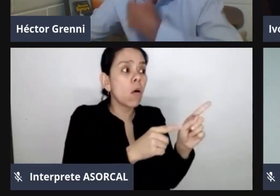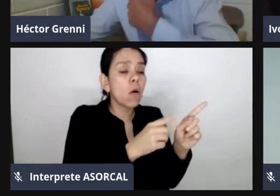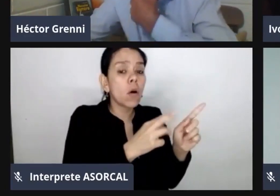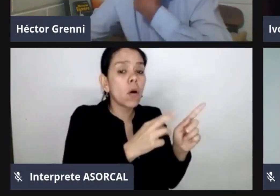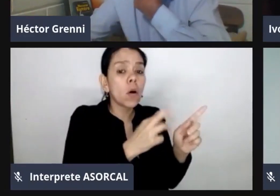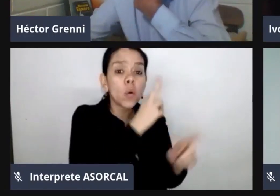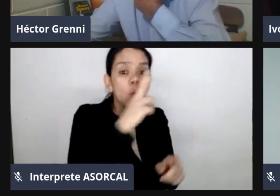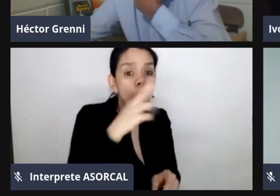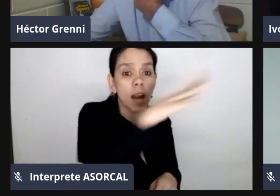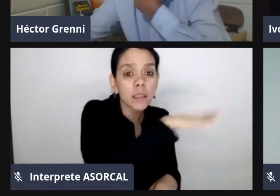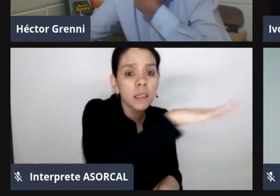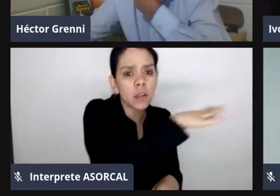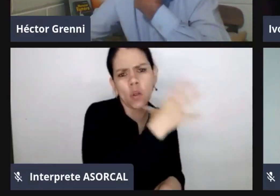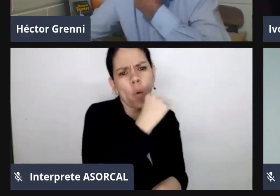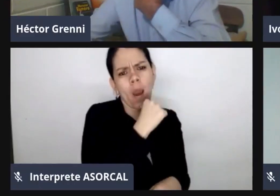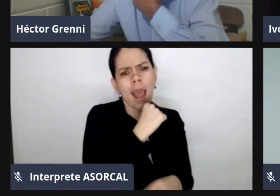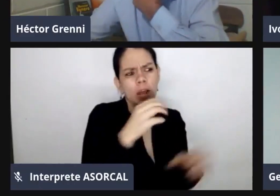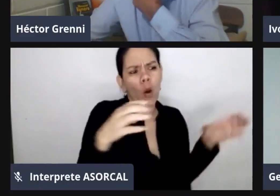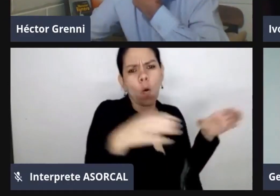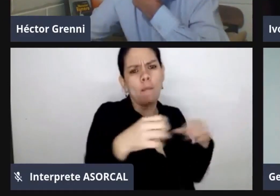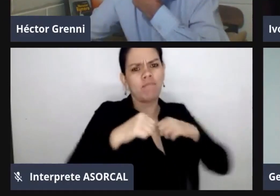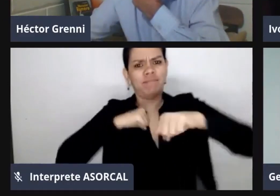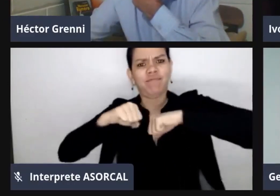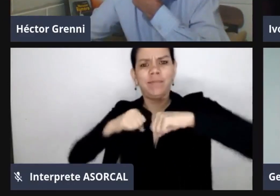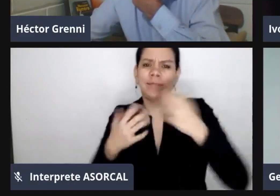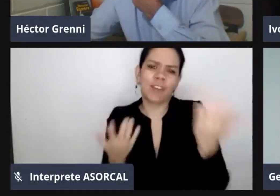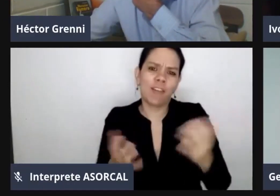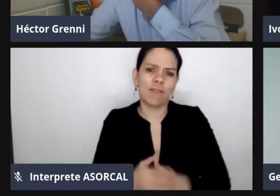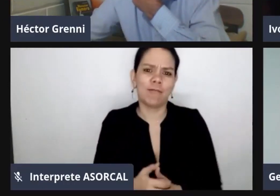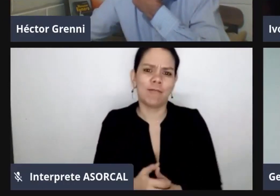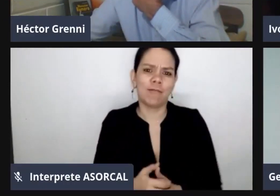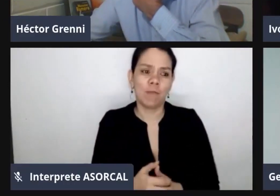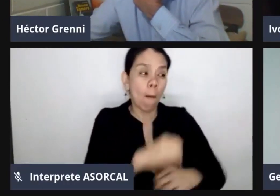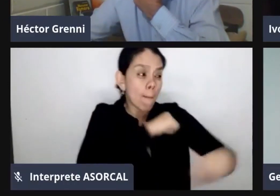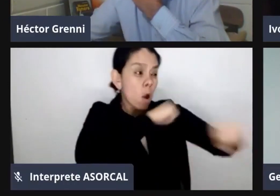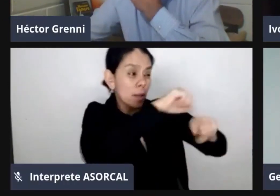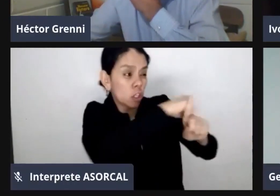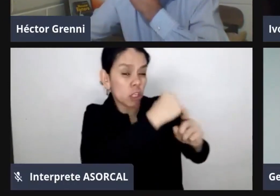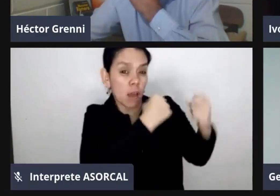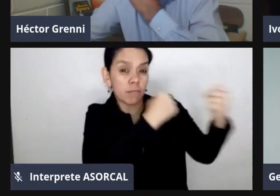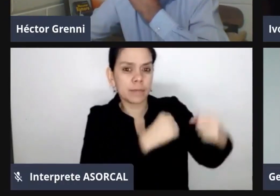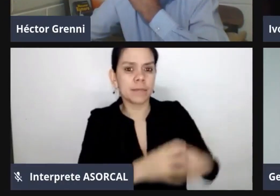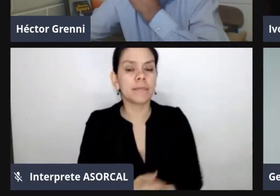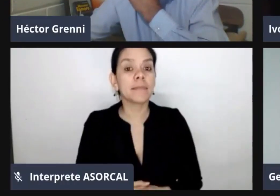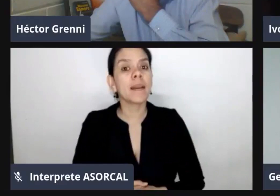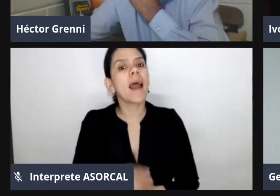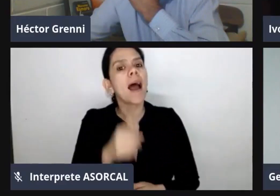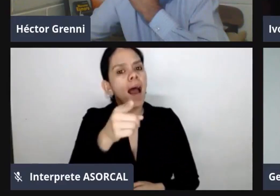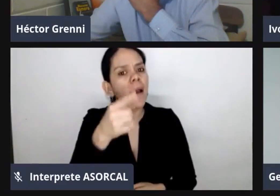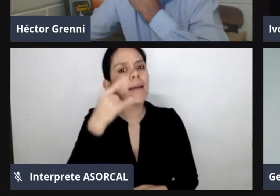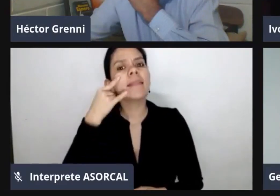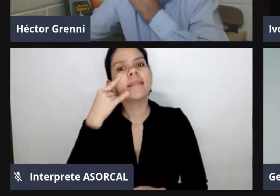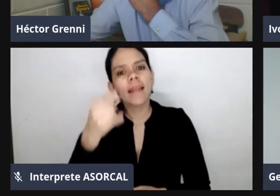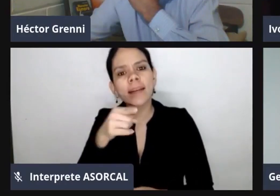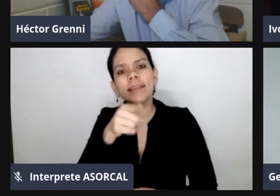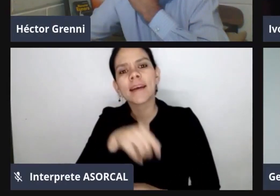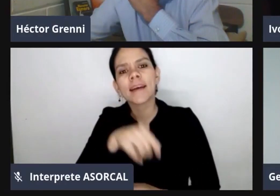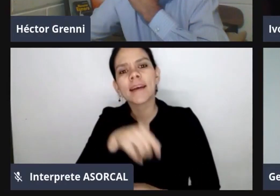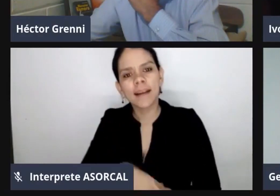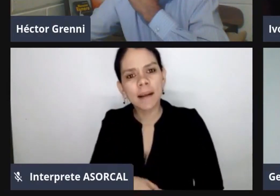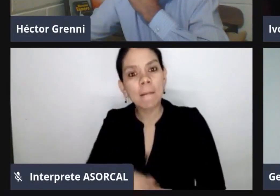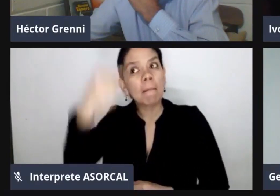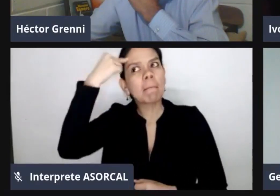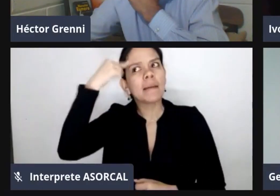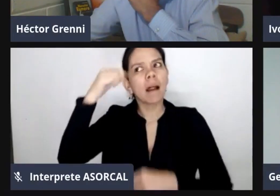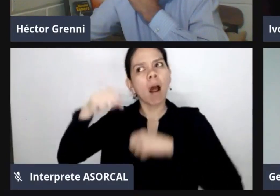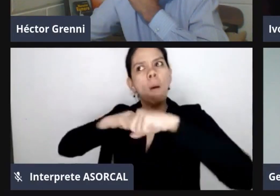Interesante, profesor, cómo eso último, cómo el movimiento social se da en la capital y